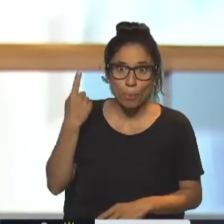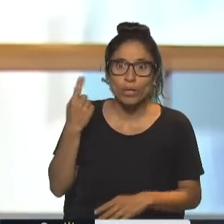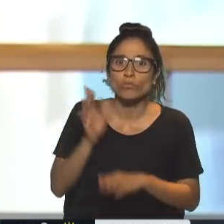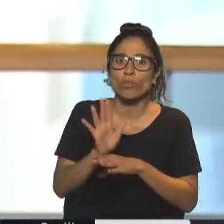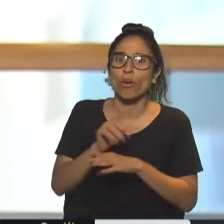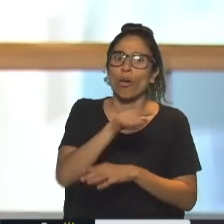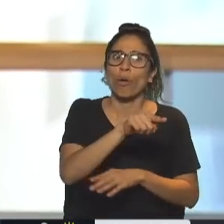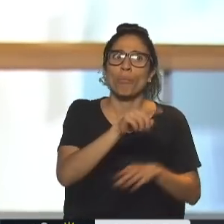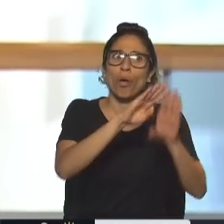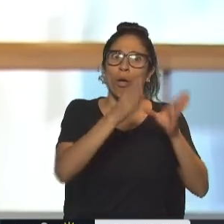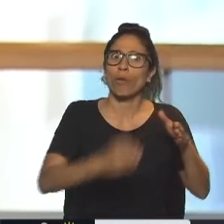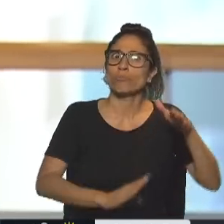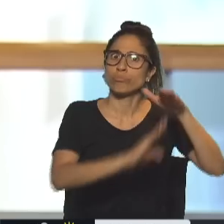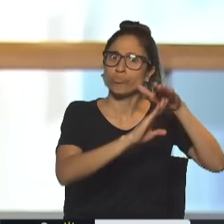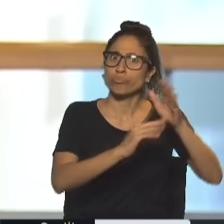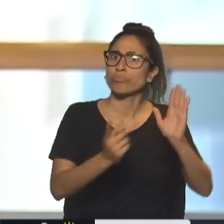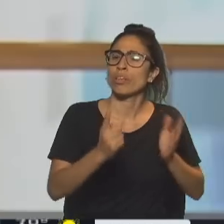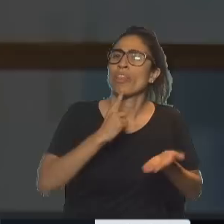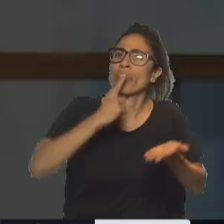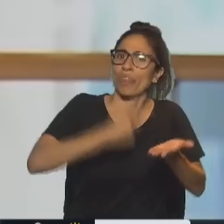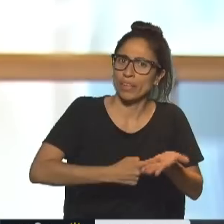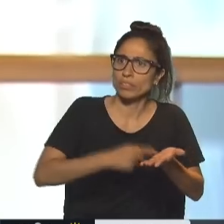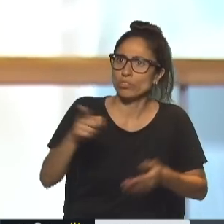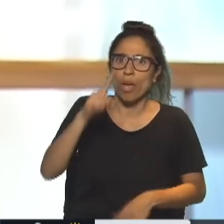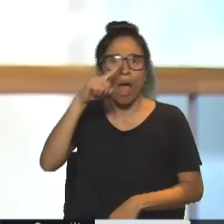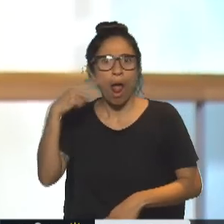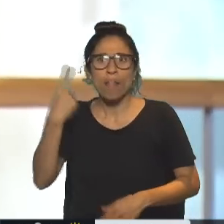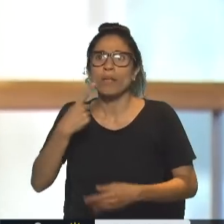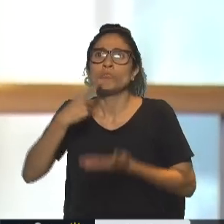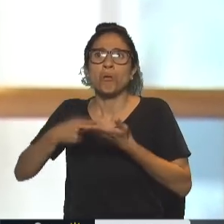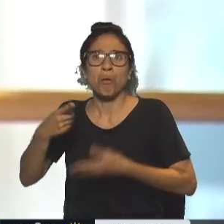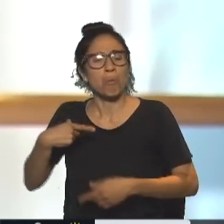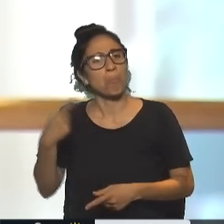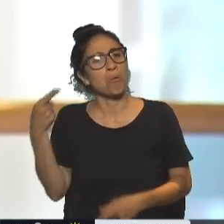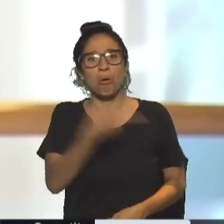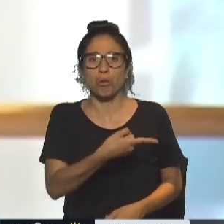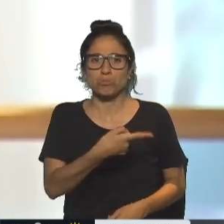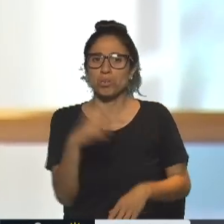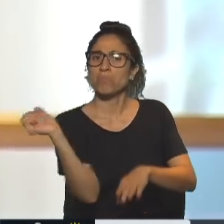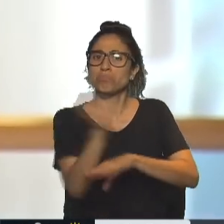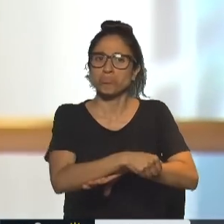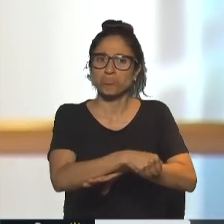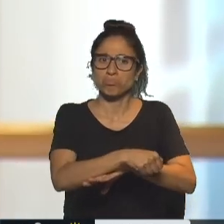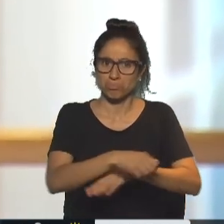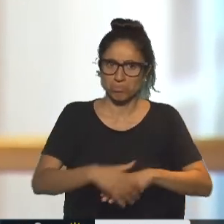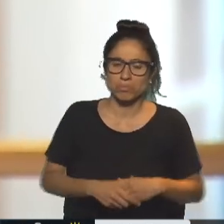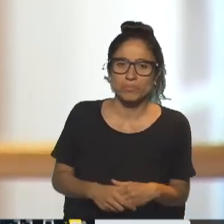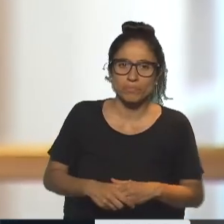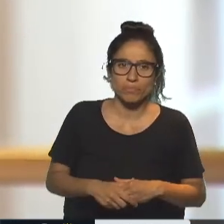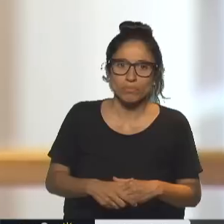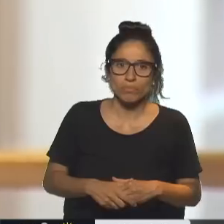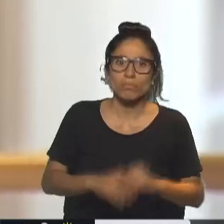la Corte Suprema. Gravísimo. Y además de eso, el presidente presentó